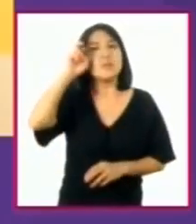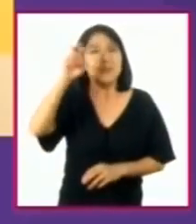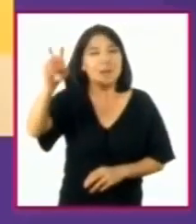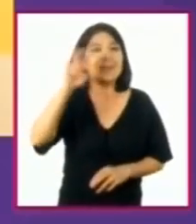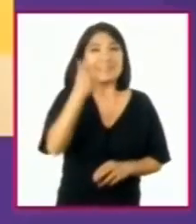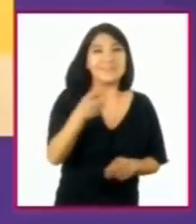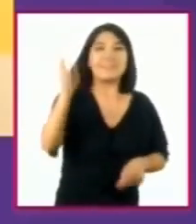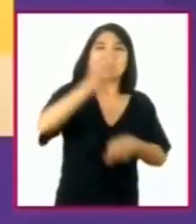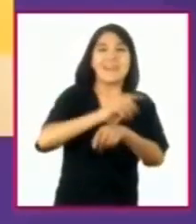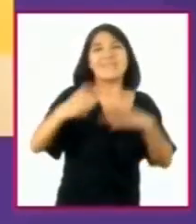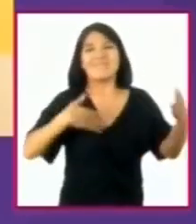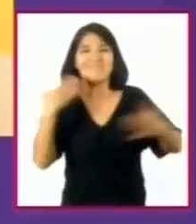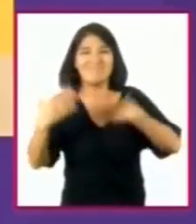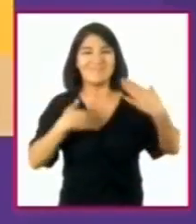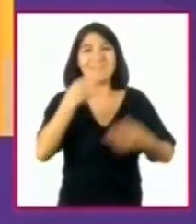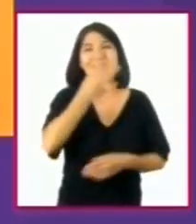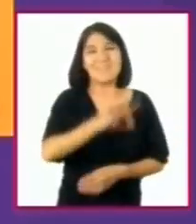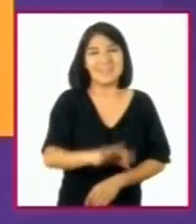fiesta.